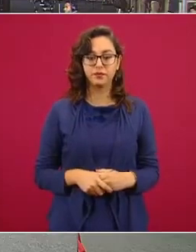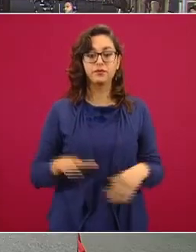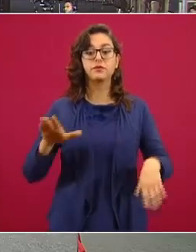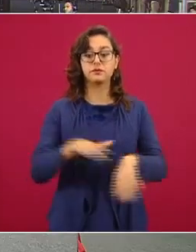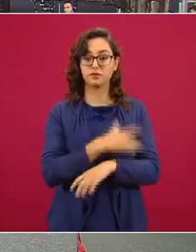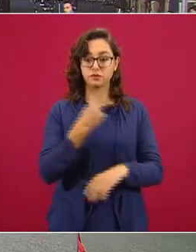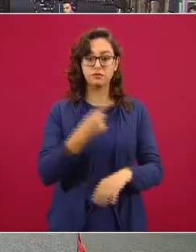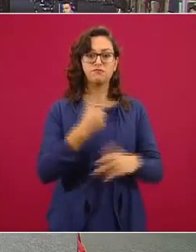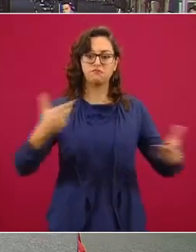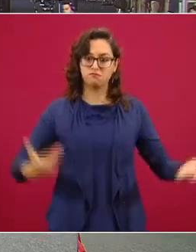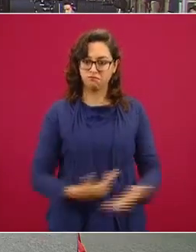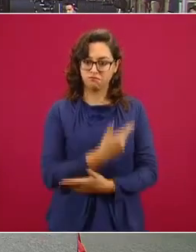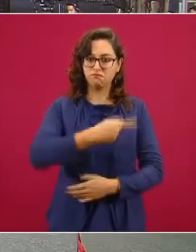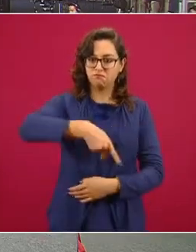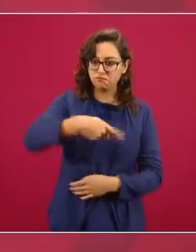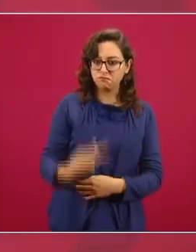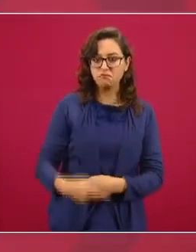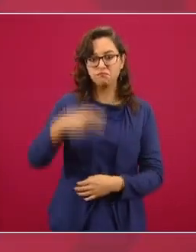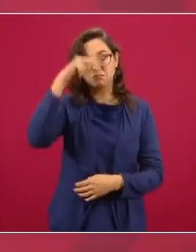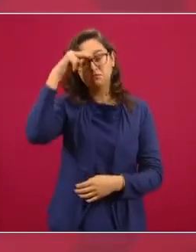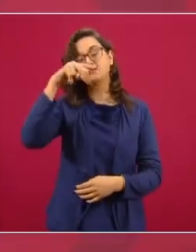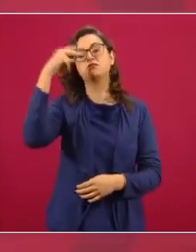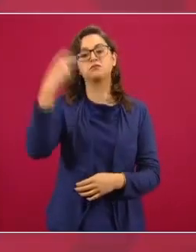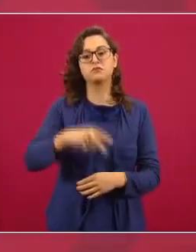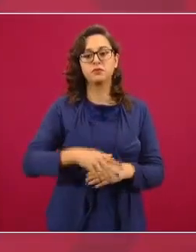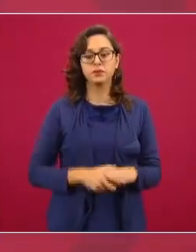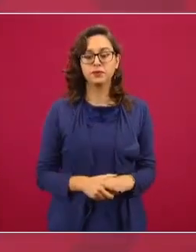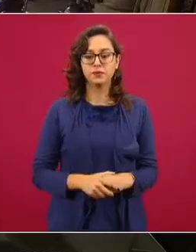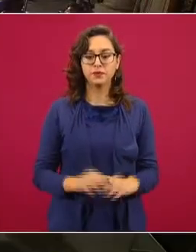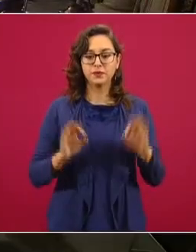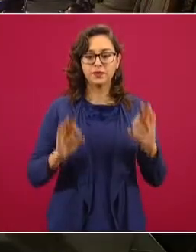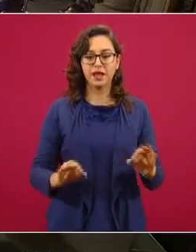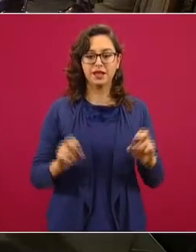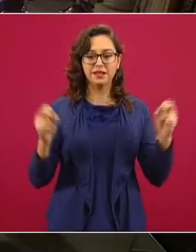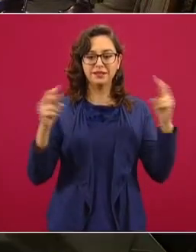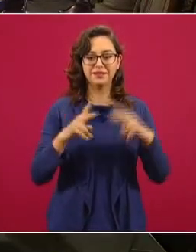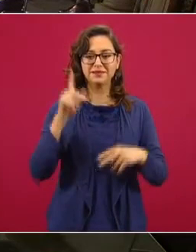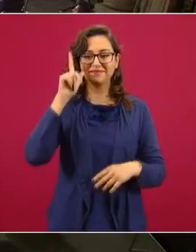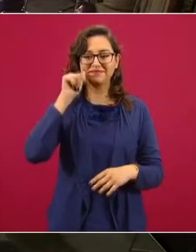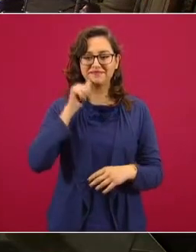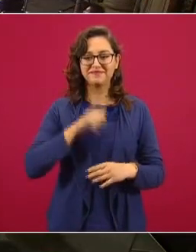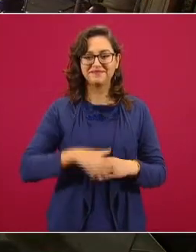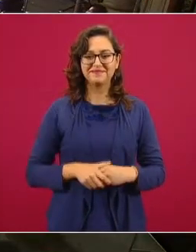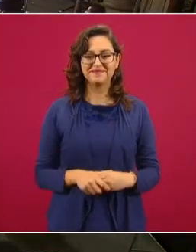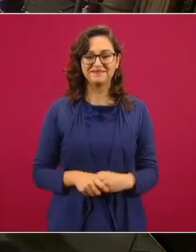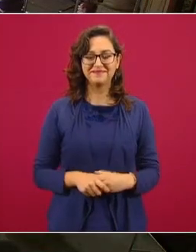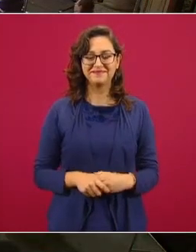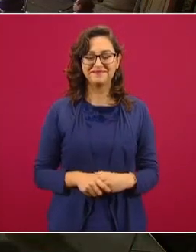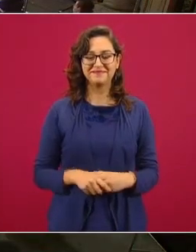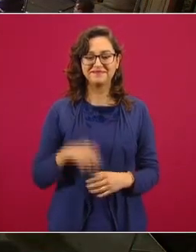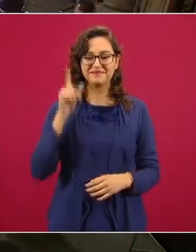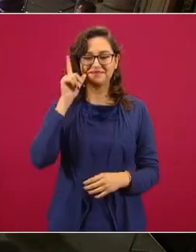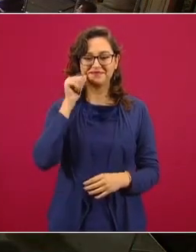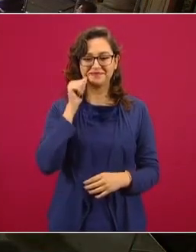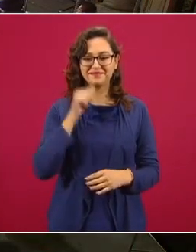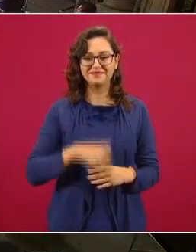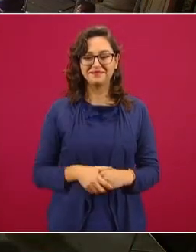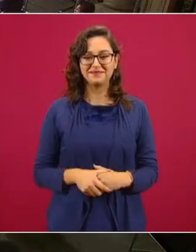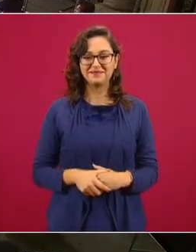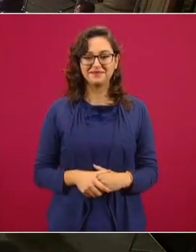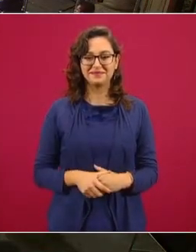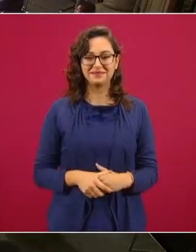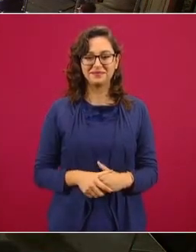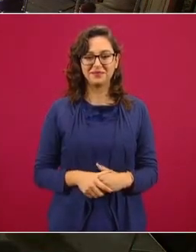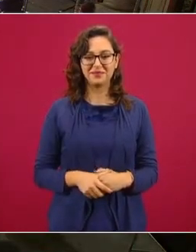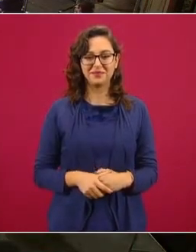porque son mexicanos. Muy bien, nos vemos mañana. Gracias. Mañana.